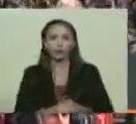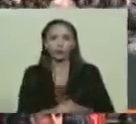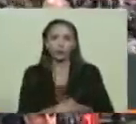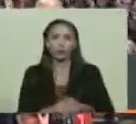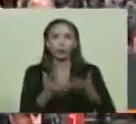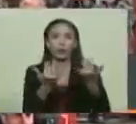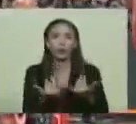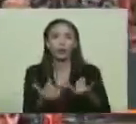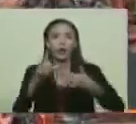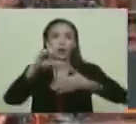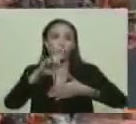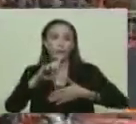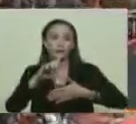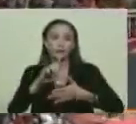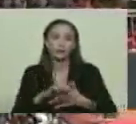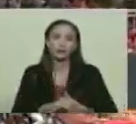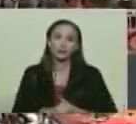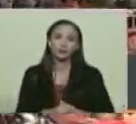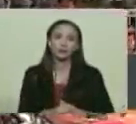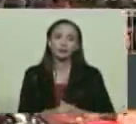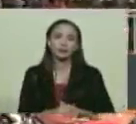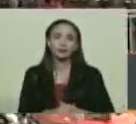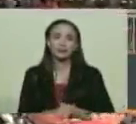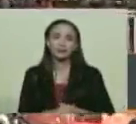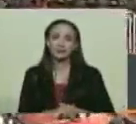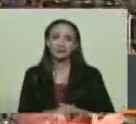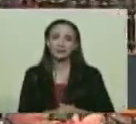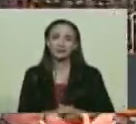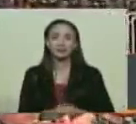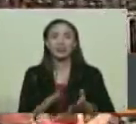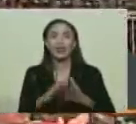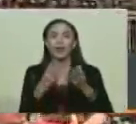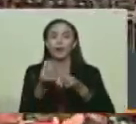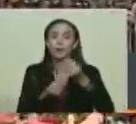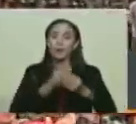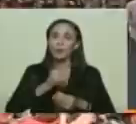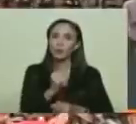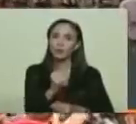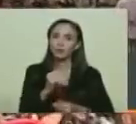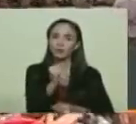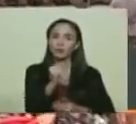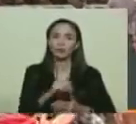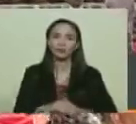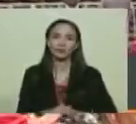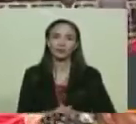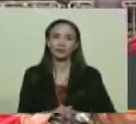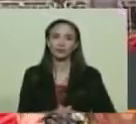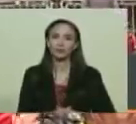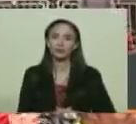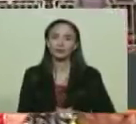tierras latinoamericanas, la Policía Nacional Bolivariana.